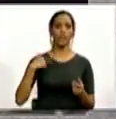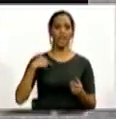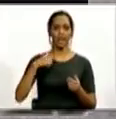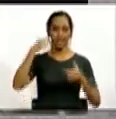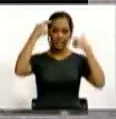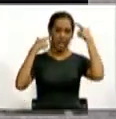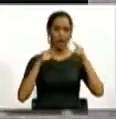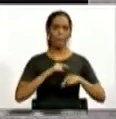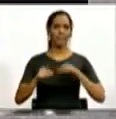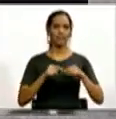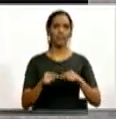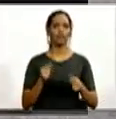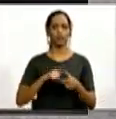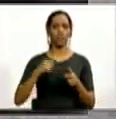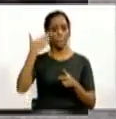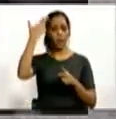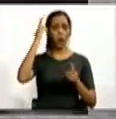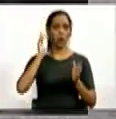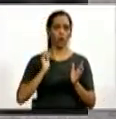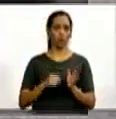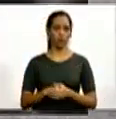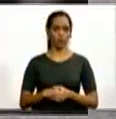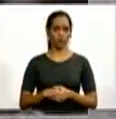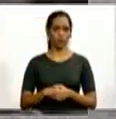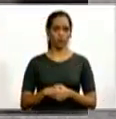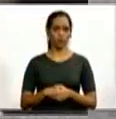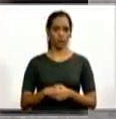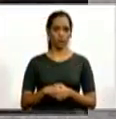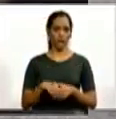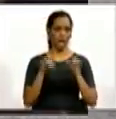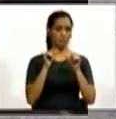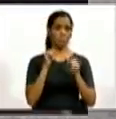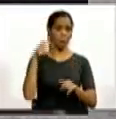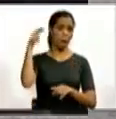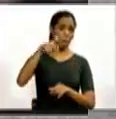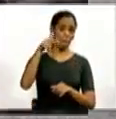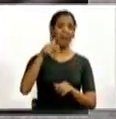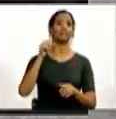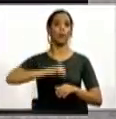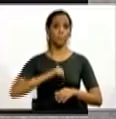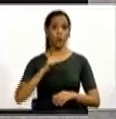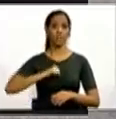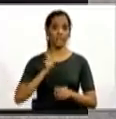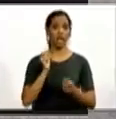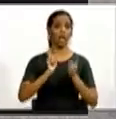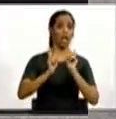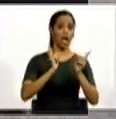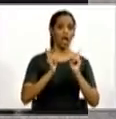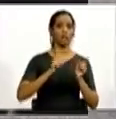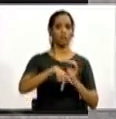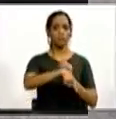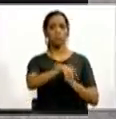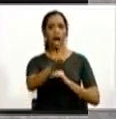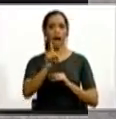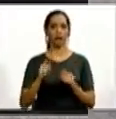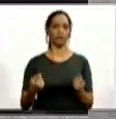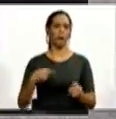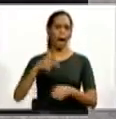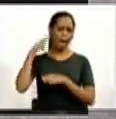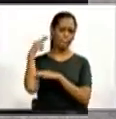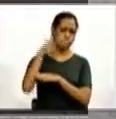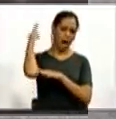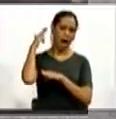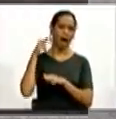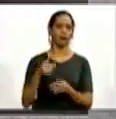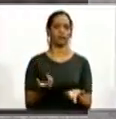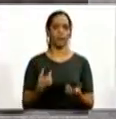mandando, te fueran matados. Que los mismos le han soltado tiros. Esos son policías que van por ahí que... plomo, de repente le suelto el mismo